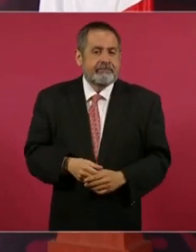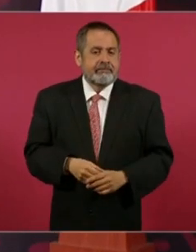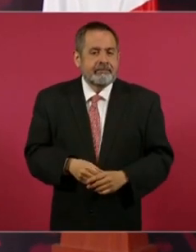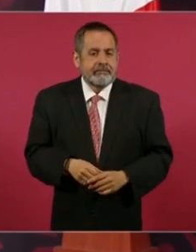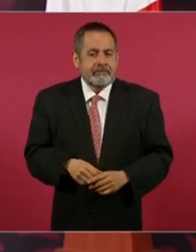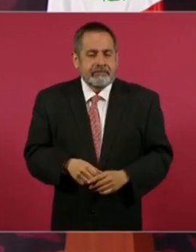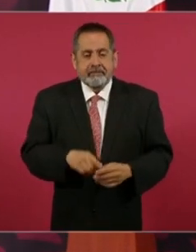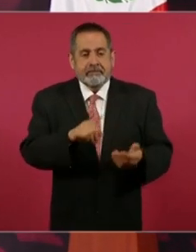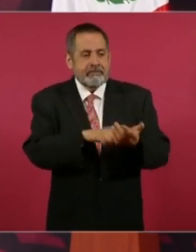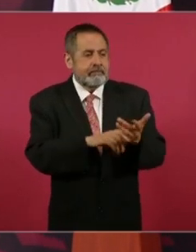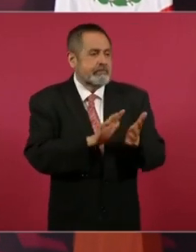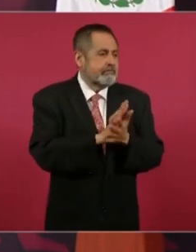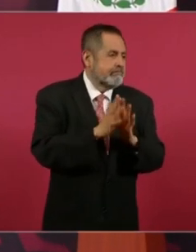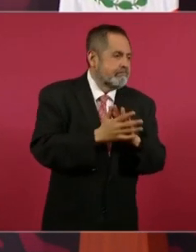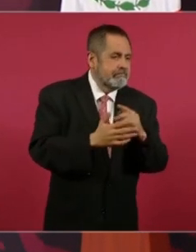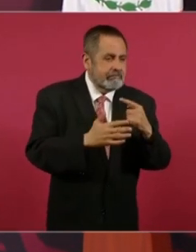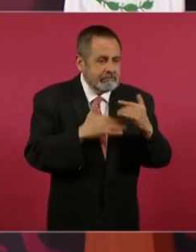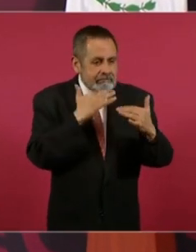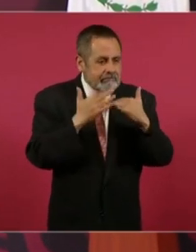el tejemaneje